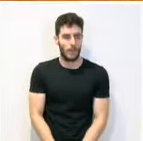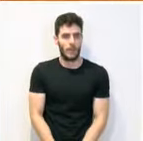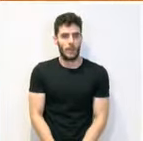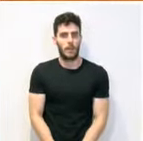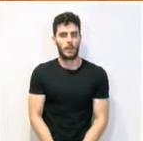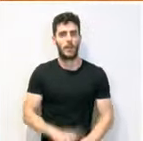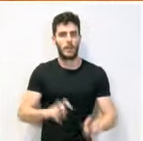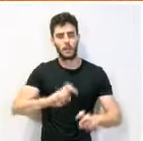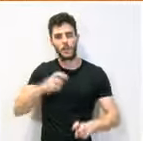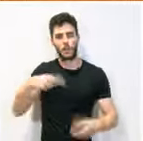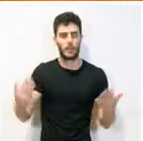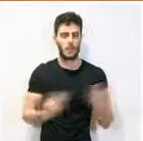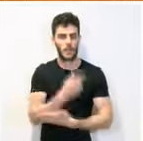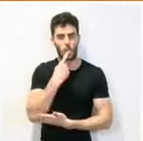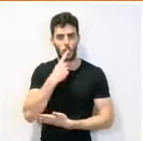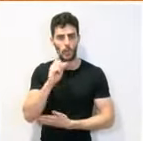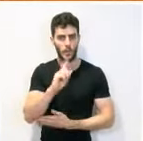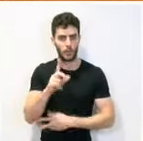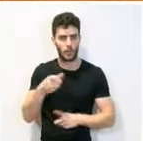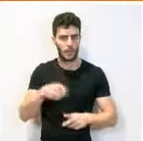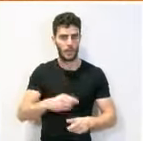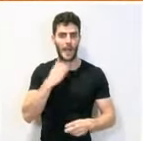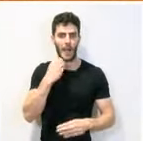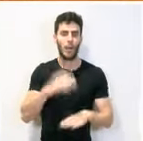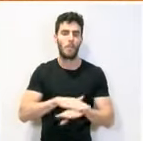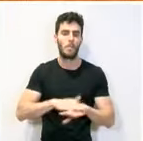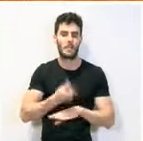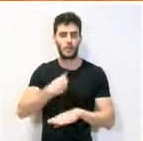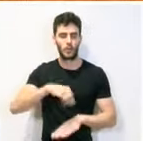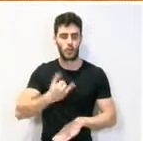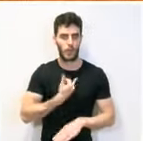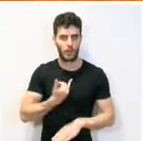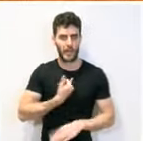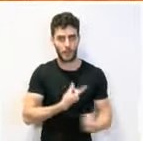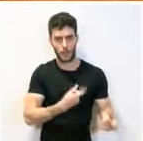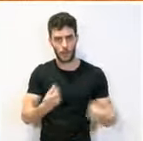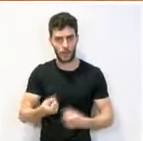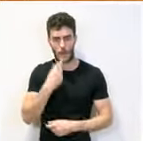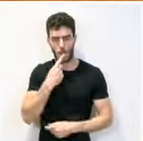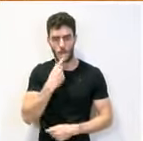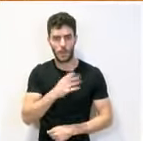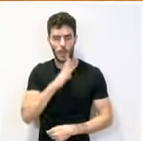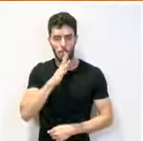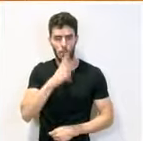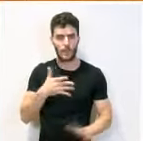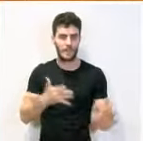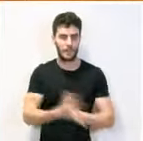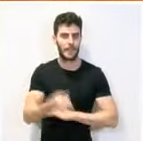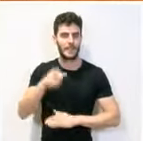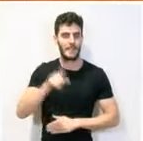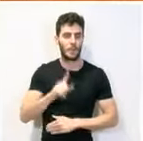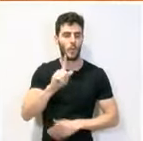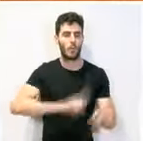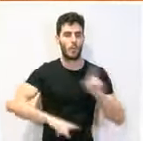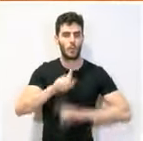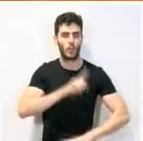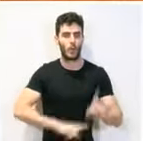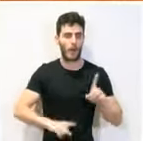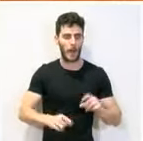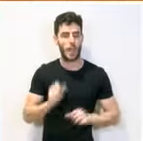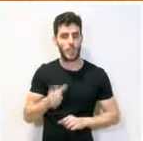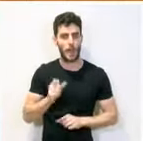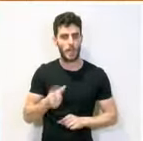he mencionado y que era uno de los ejes fundamentales que teníamos necesidad de mencionar, porque es también uno de los problemas